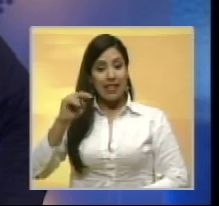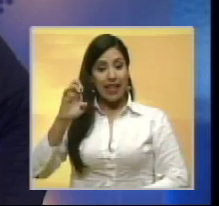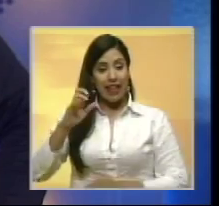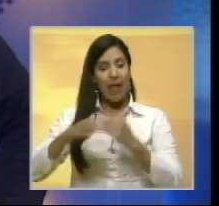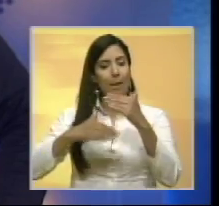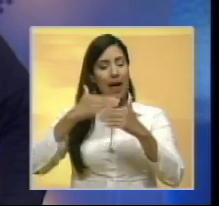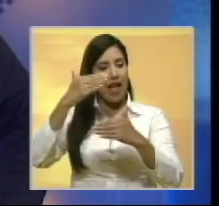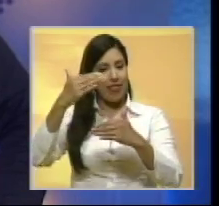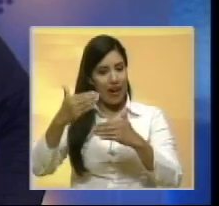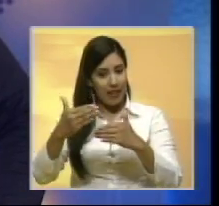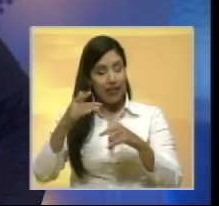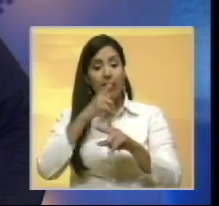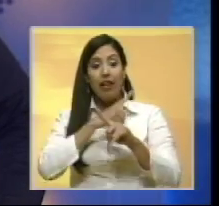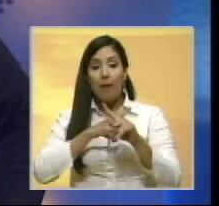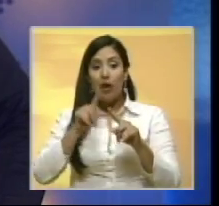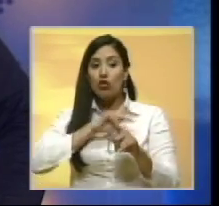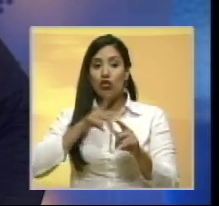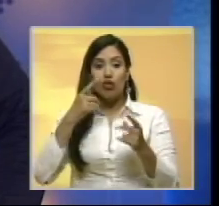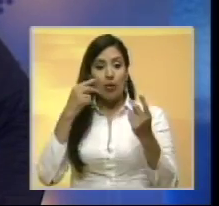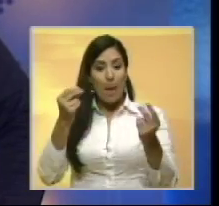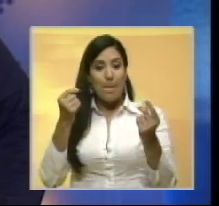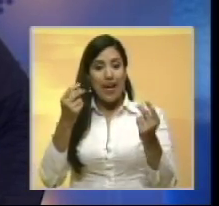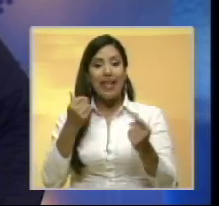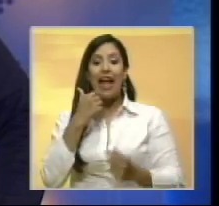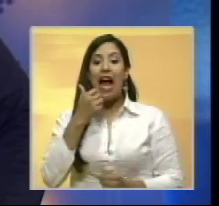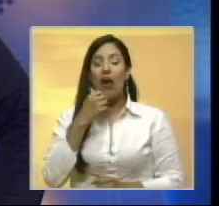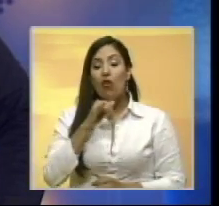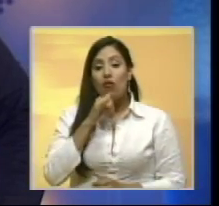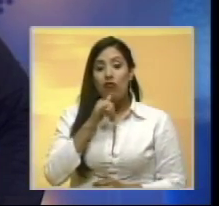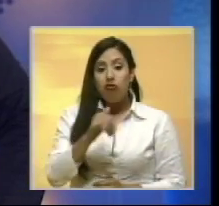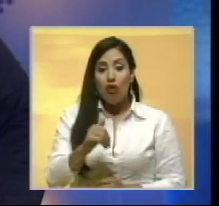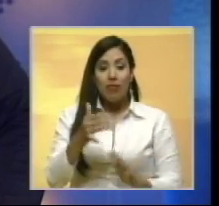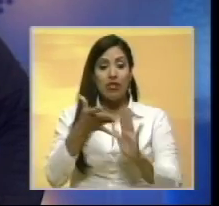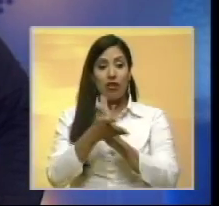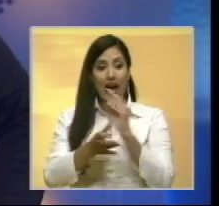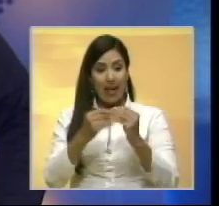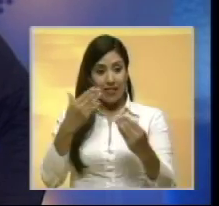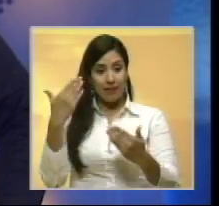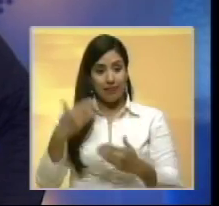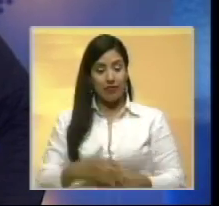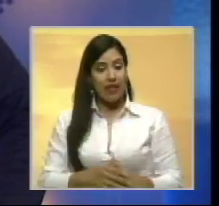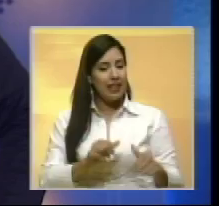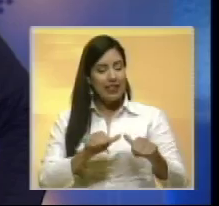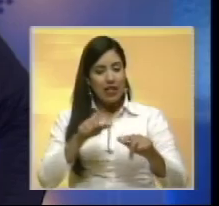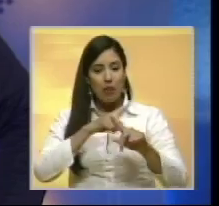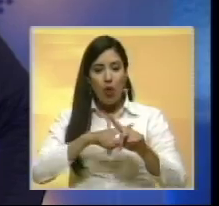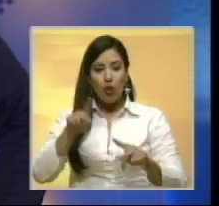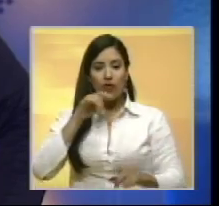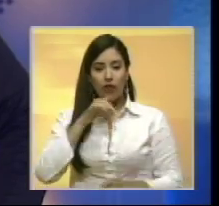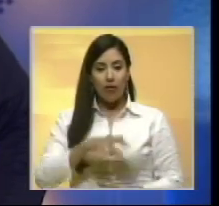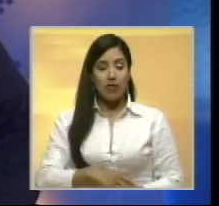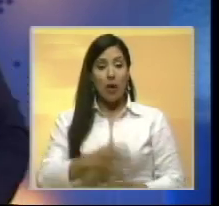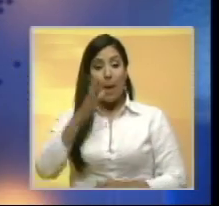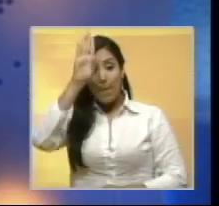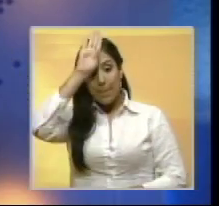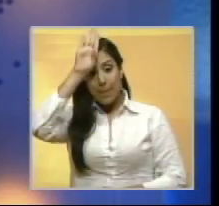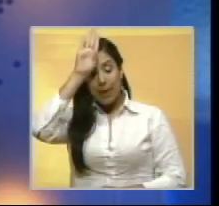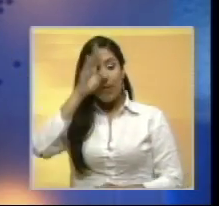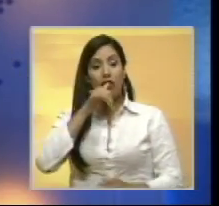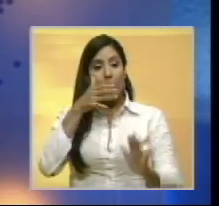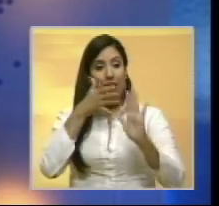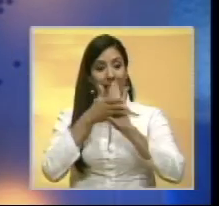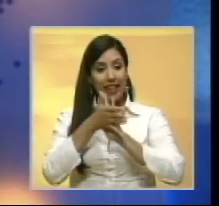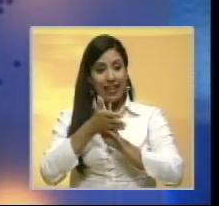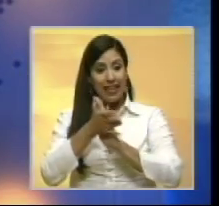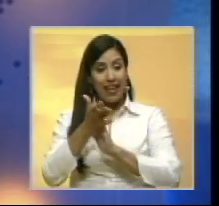más adelante. Así que estamos bien atentos con esta información que se genere. Continuamos con otras noticias. El Papa Francisco